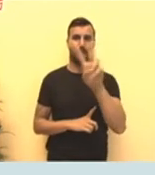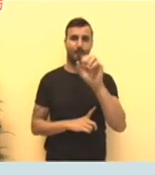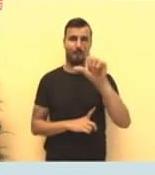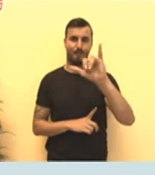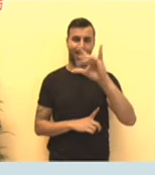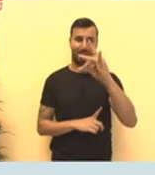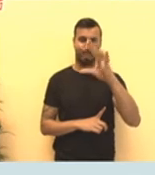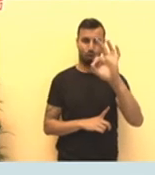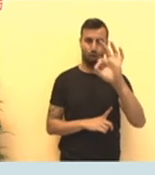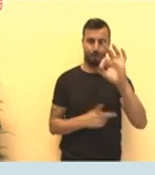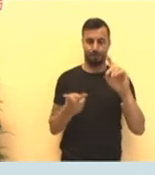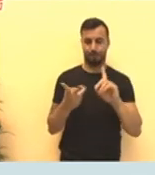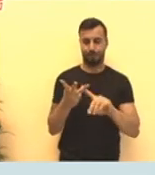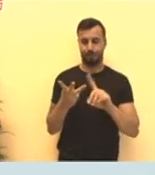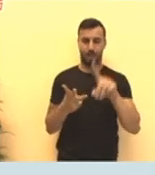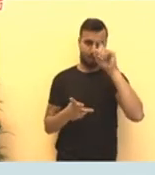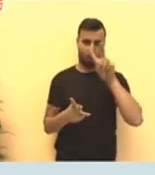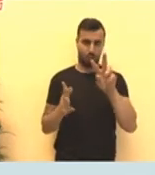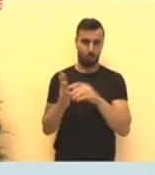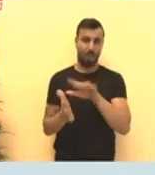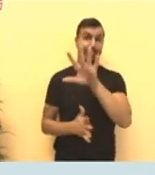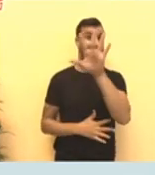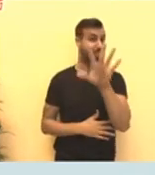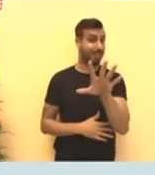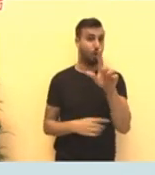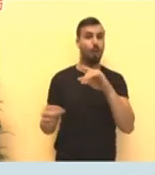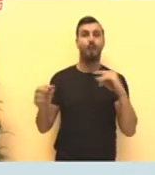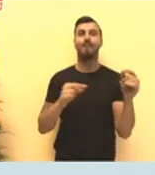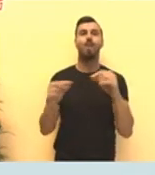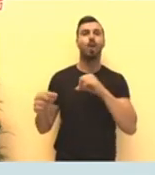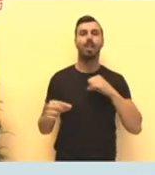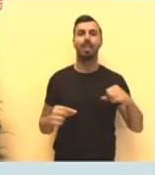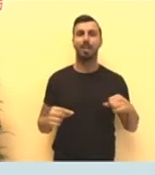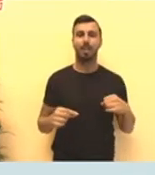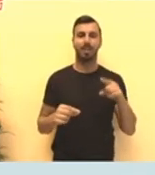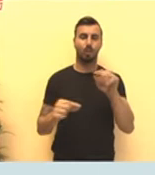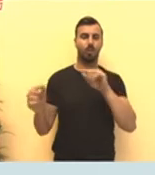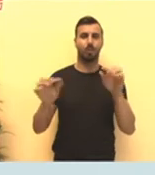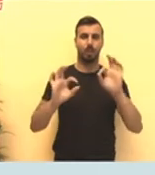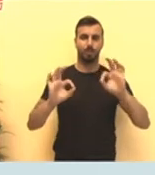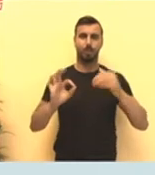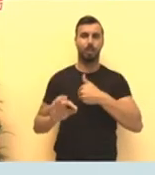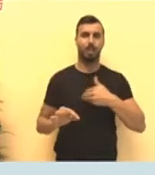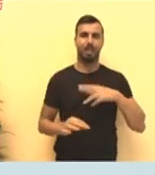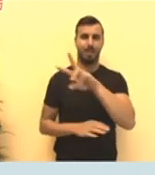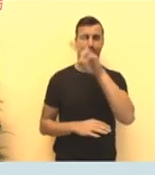el 2005, desde el Foro de Vida Independiente, que es una comunidad virtual de personas con diversidad funcional,